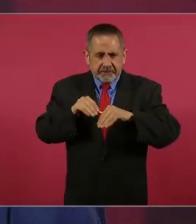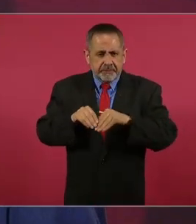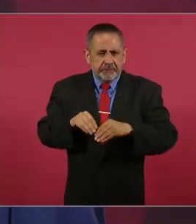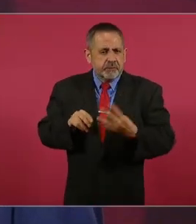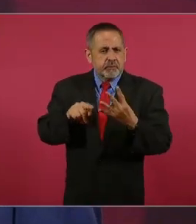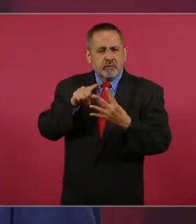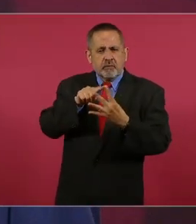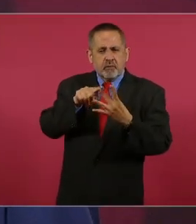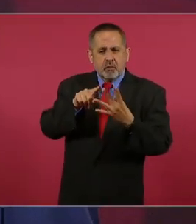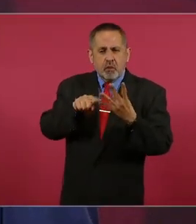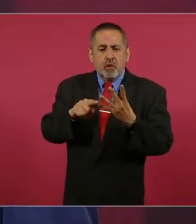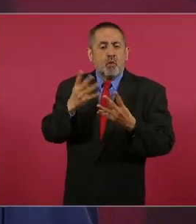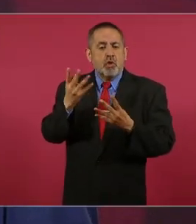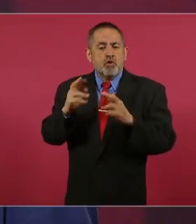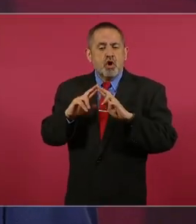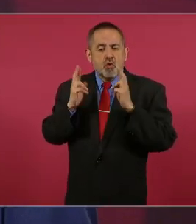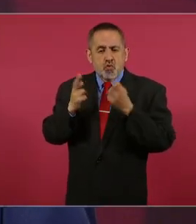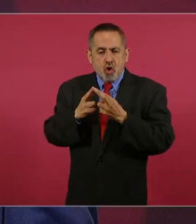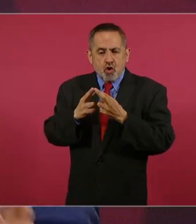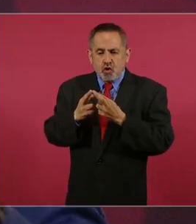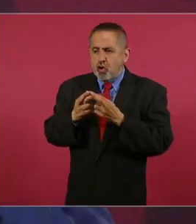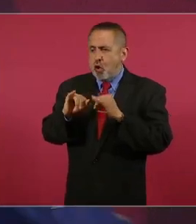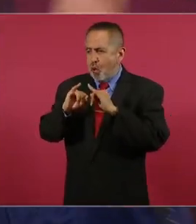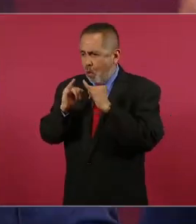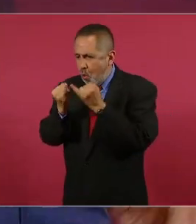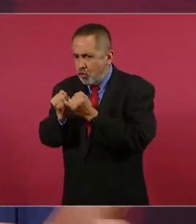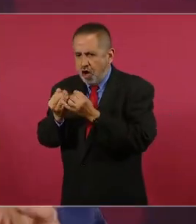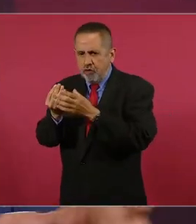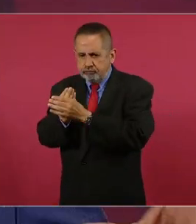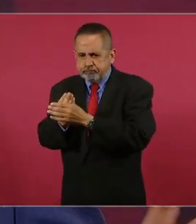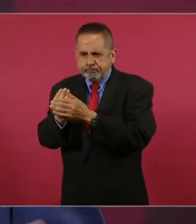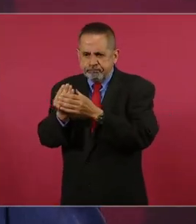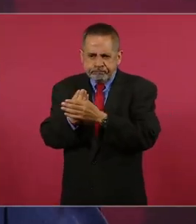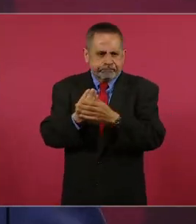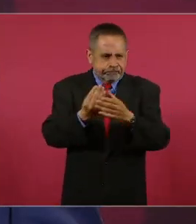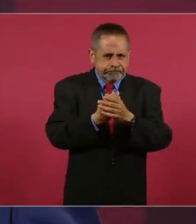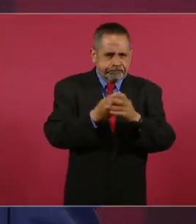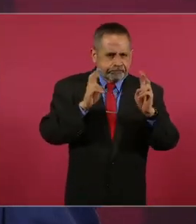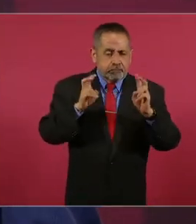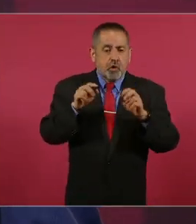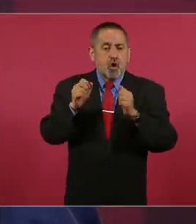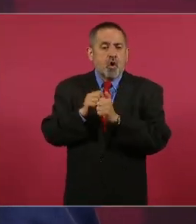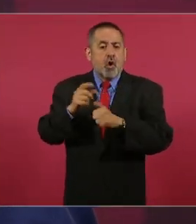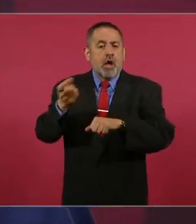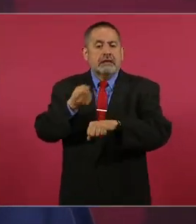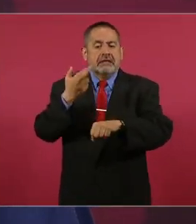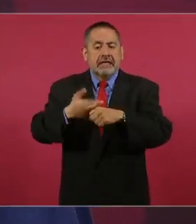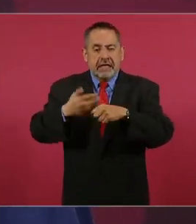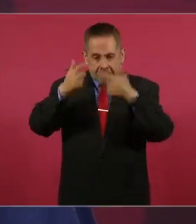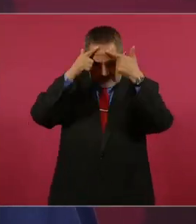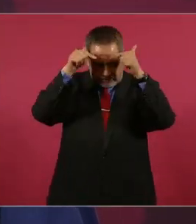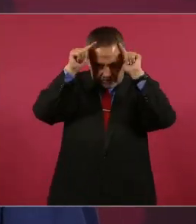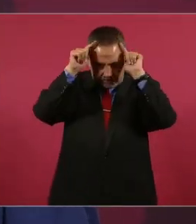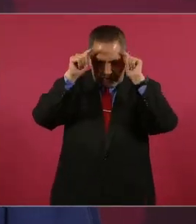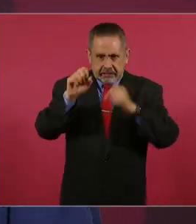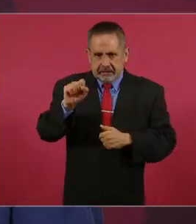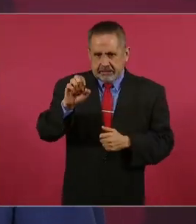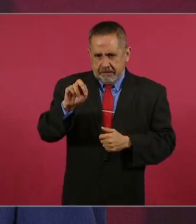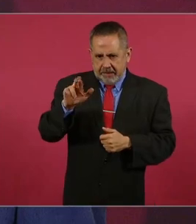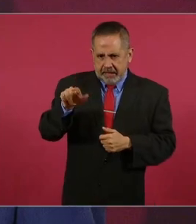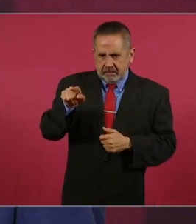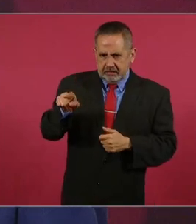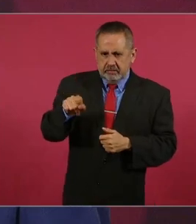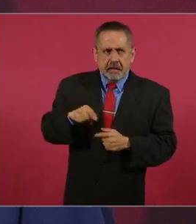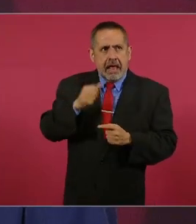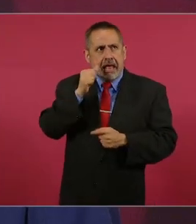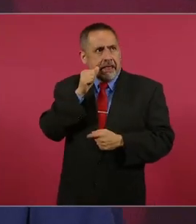4 reuniones, 4 grandes temas con la Secretaría de Marina. Antier